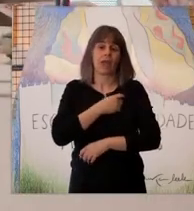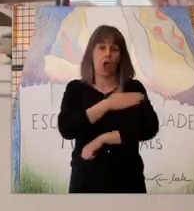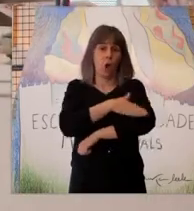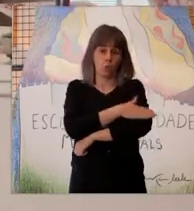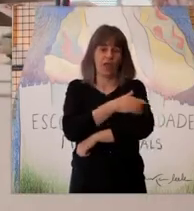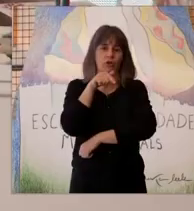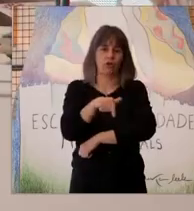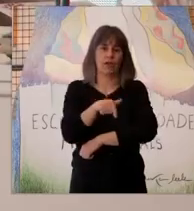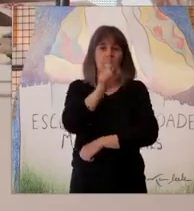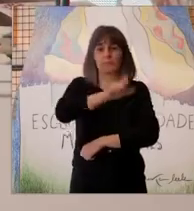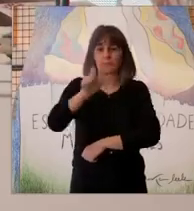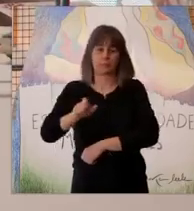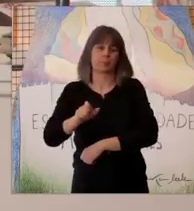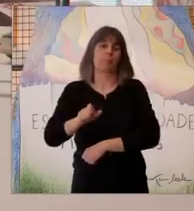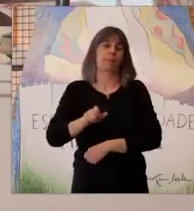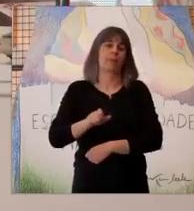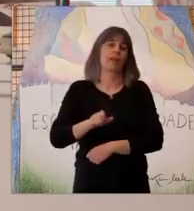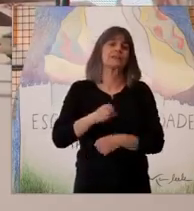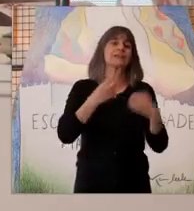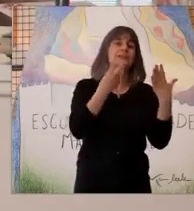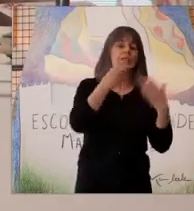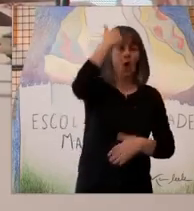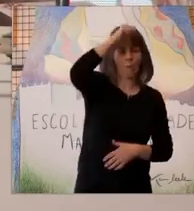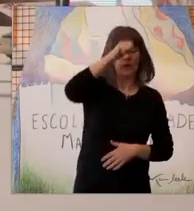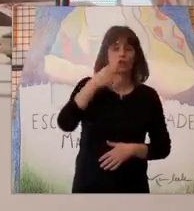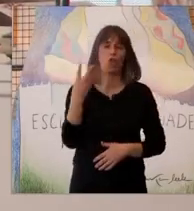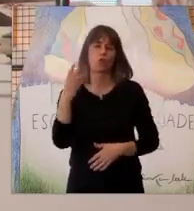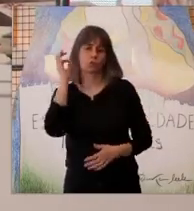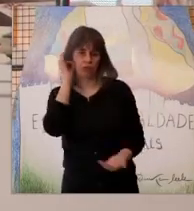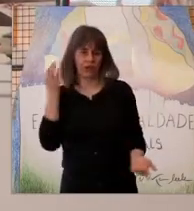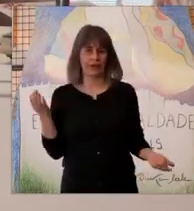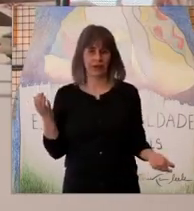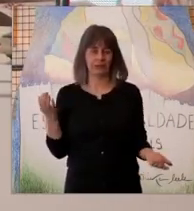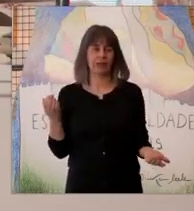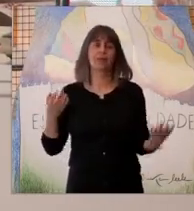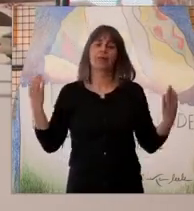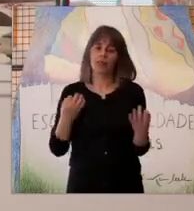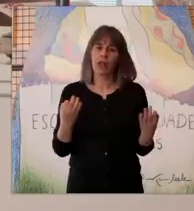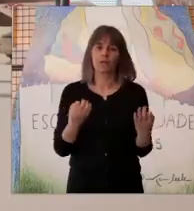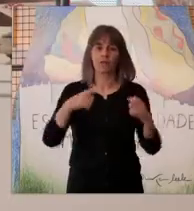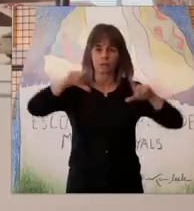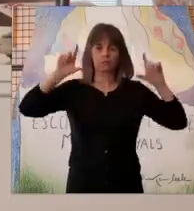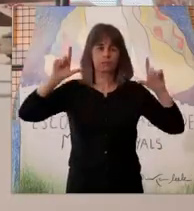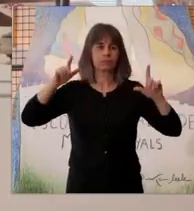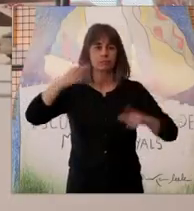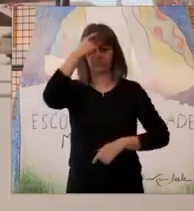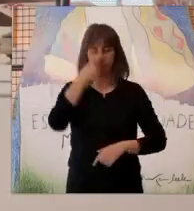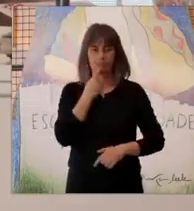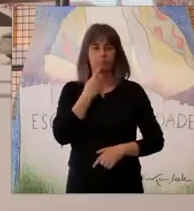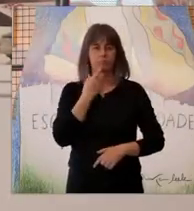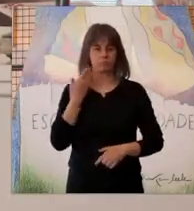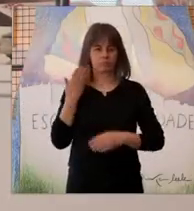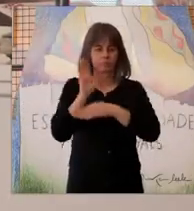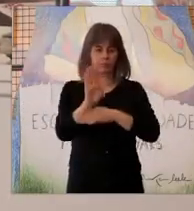Muchas veces quienes tienen que dar la cara y quienes tienen que Mostrar esas políticas realmente lo hacen